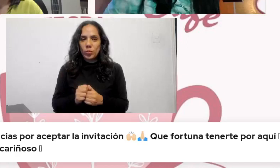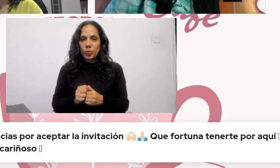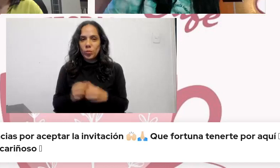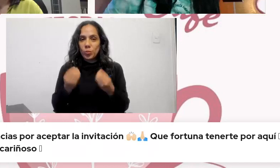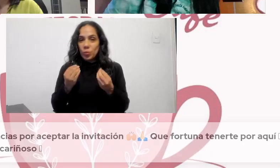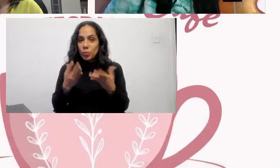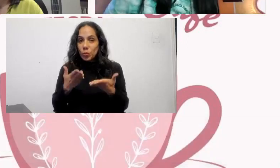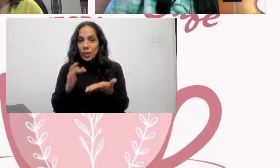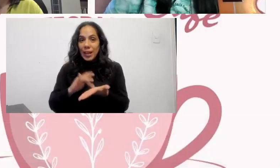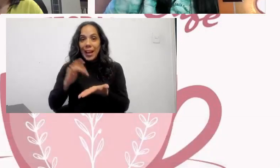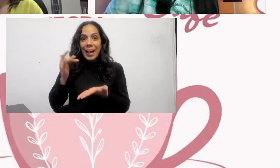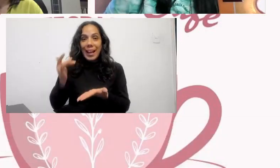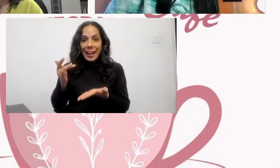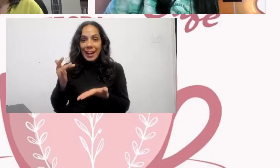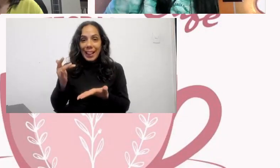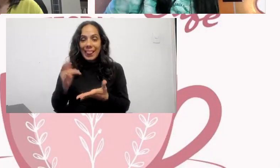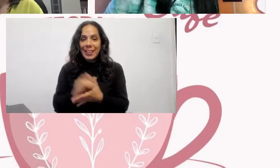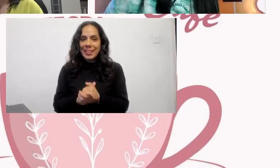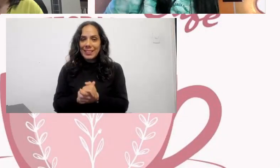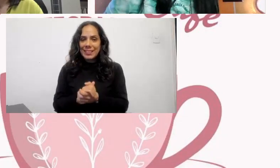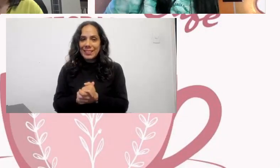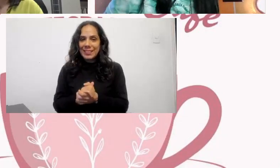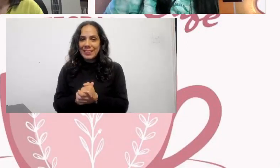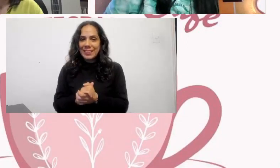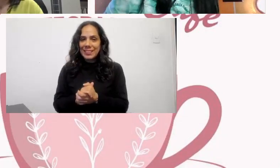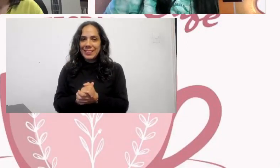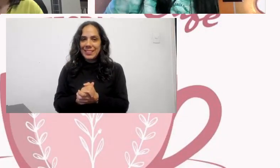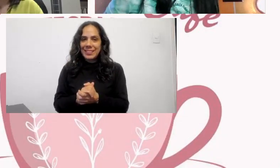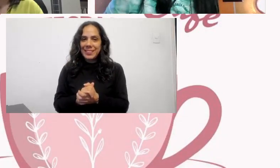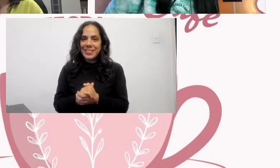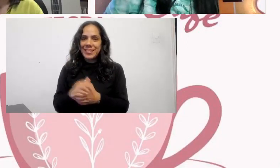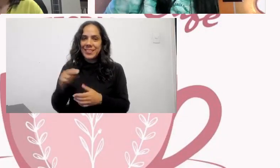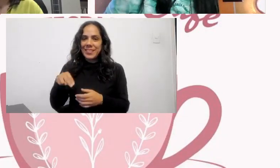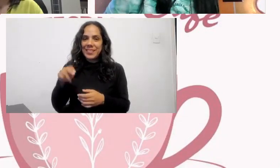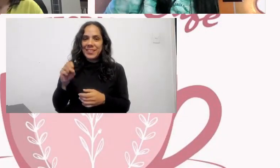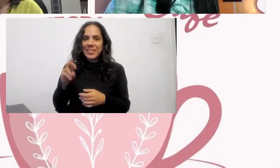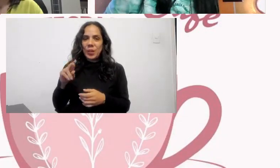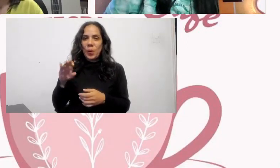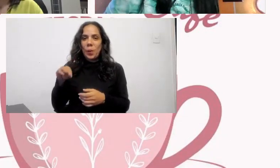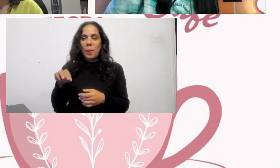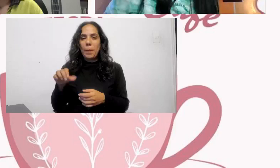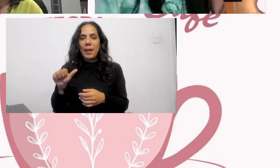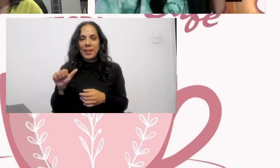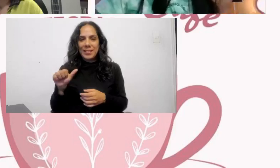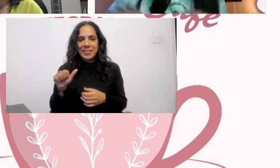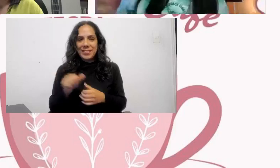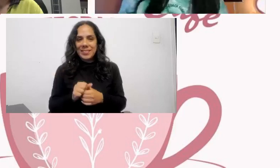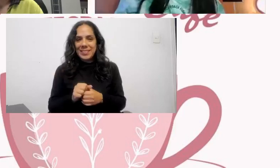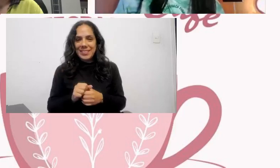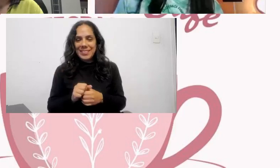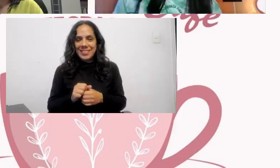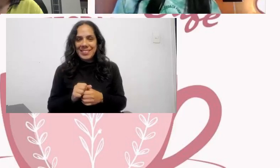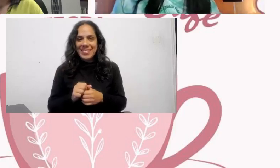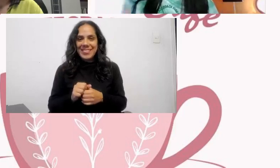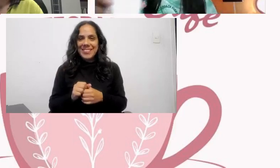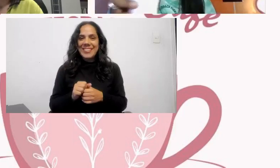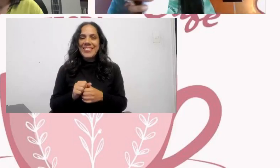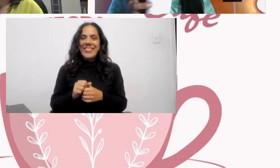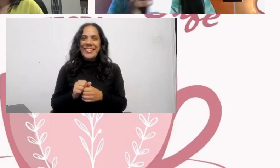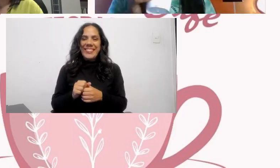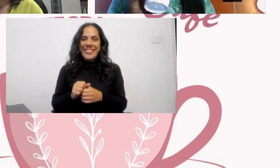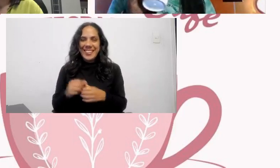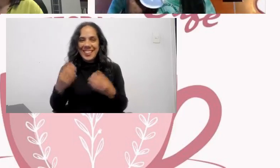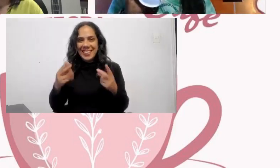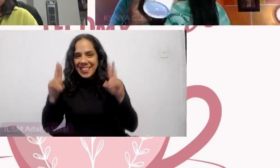agradece. La maestra Norma también, bueno, gracias, excelente tarde, excelente tema. Y de verdad